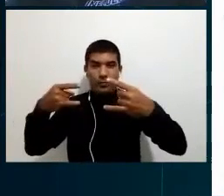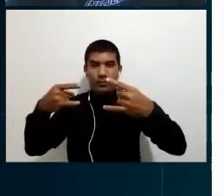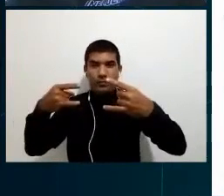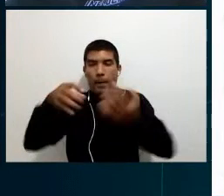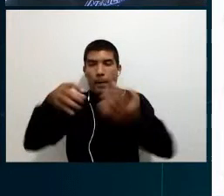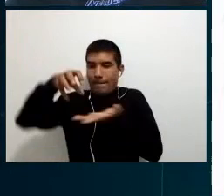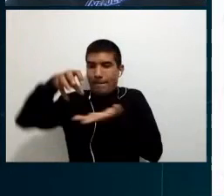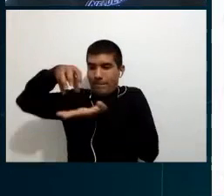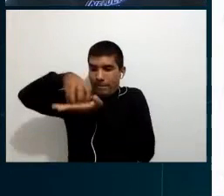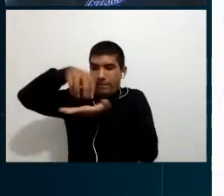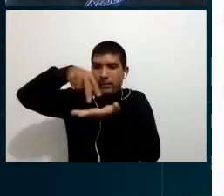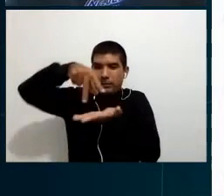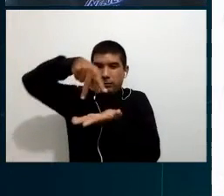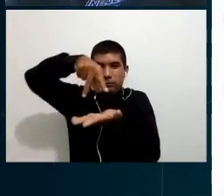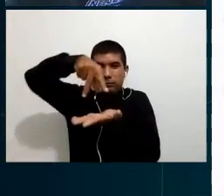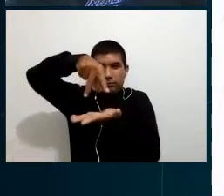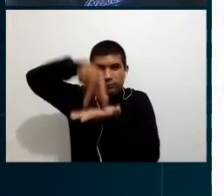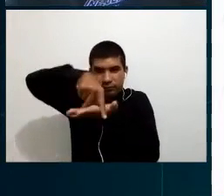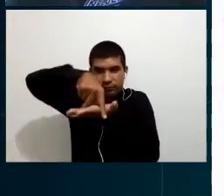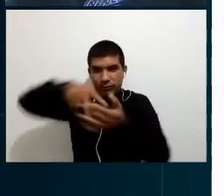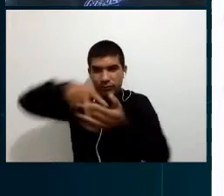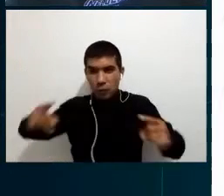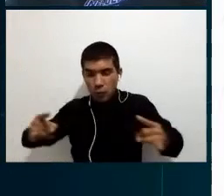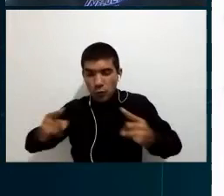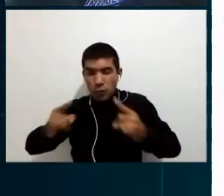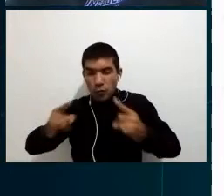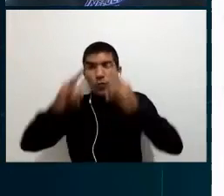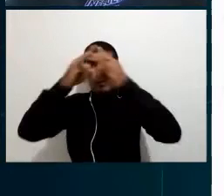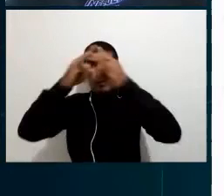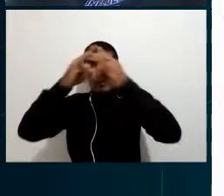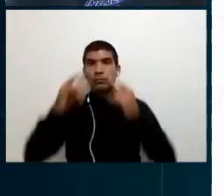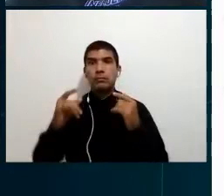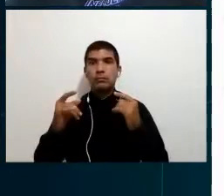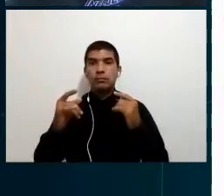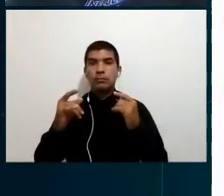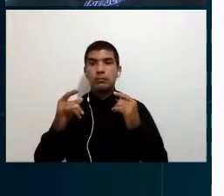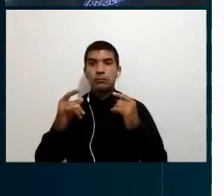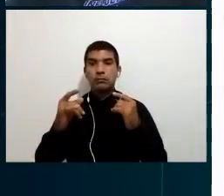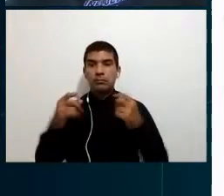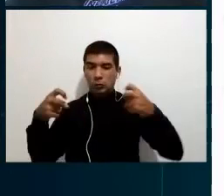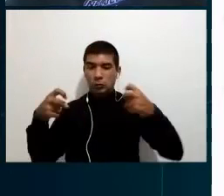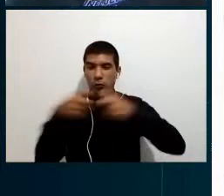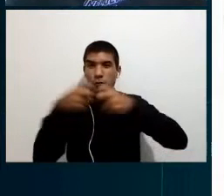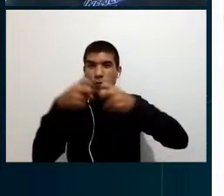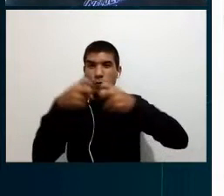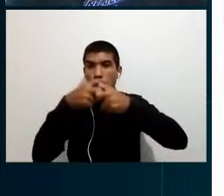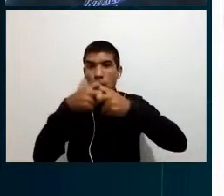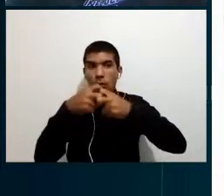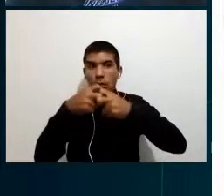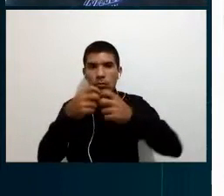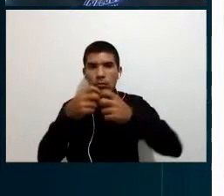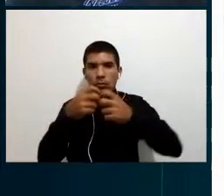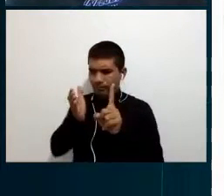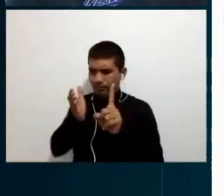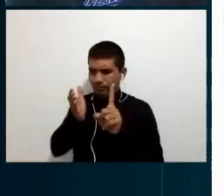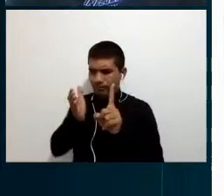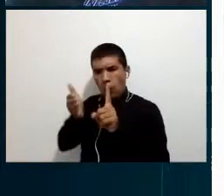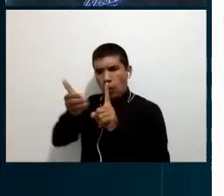son aisladas en un gas denominado hexafluoruro de azufre o más conocido como el